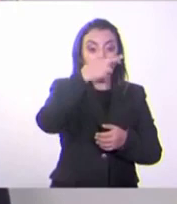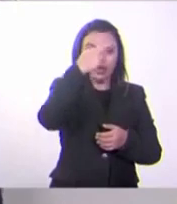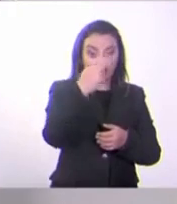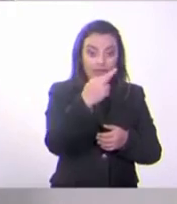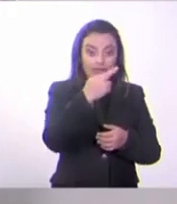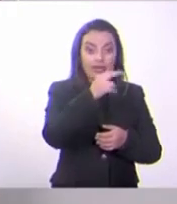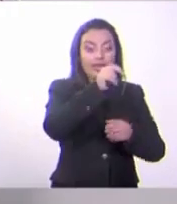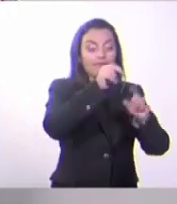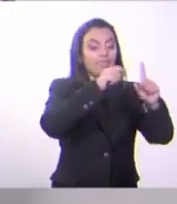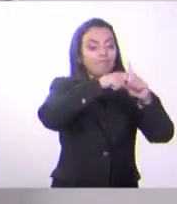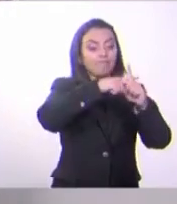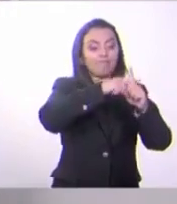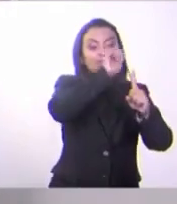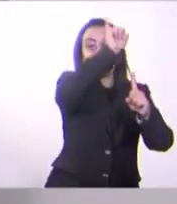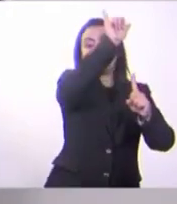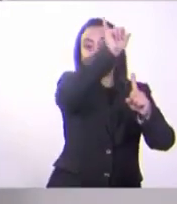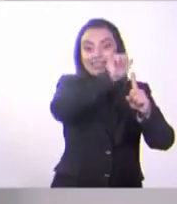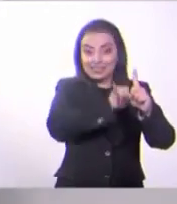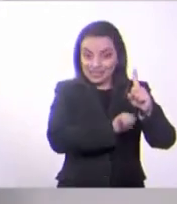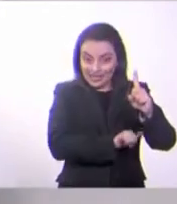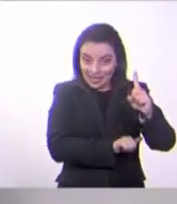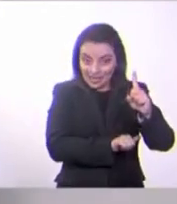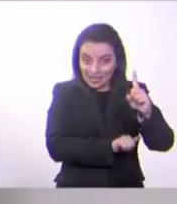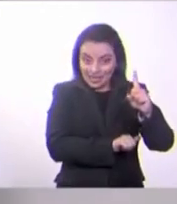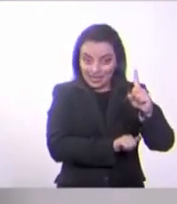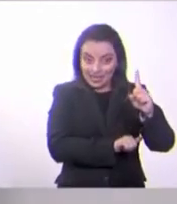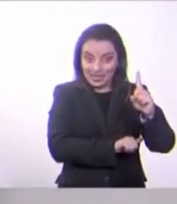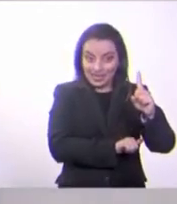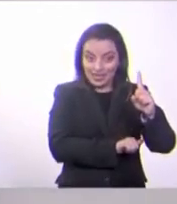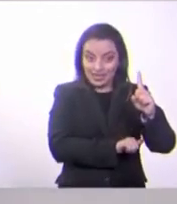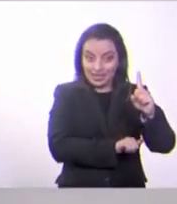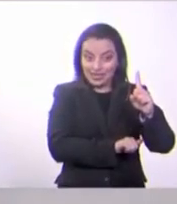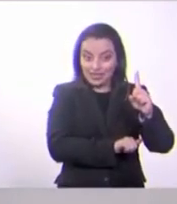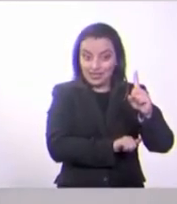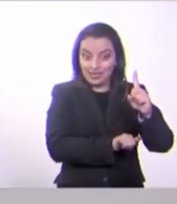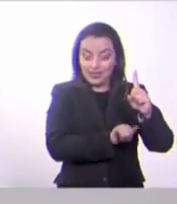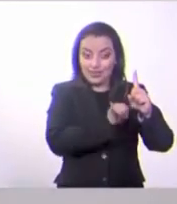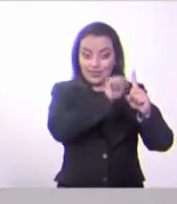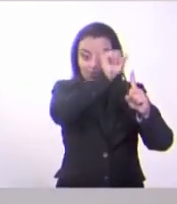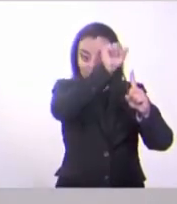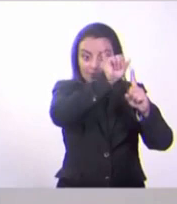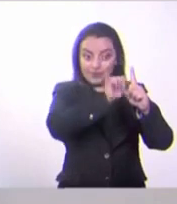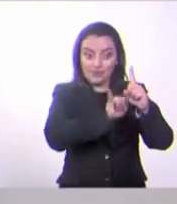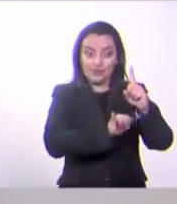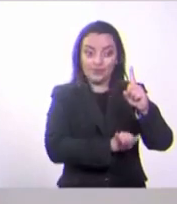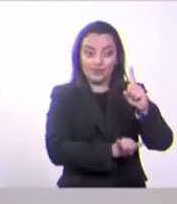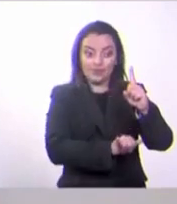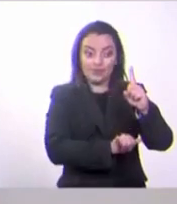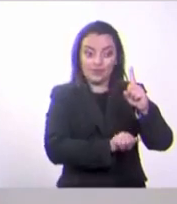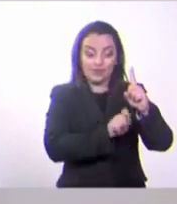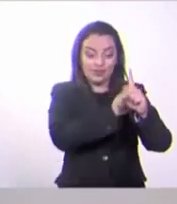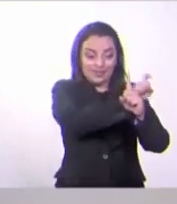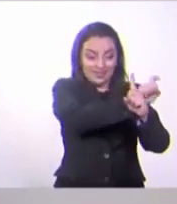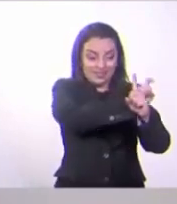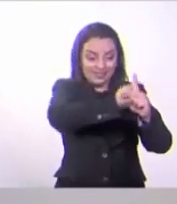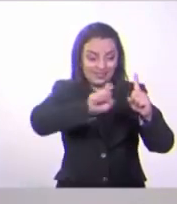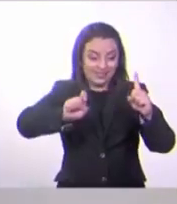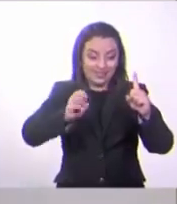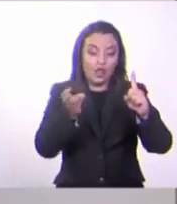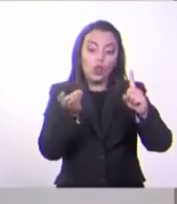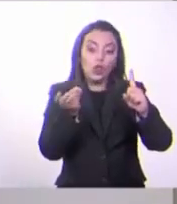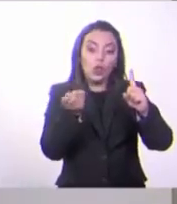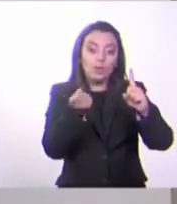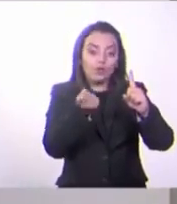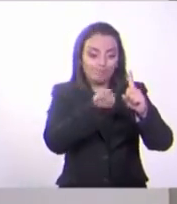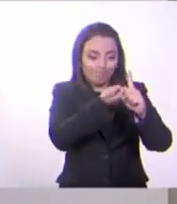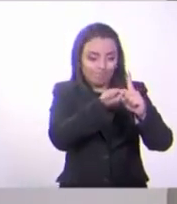en Y. Cualquier valor que yo tenga acá, siempre va a existir un valor en X, En X, de tal manera que